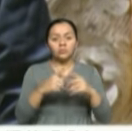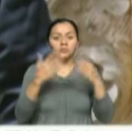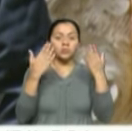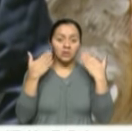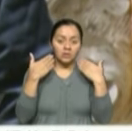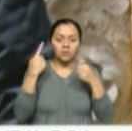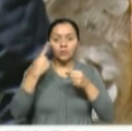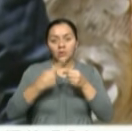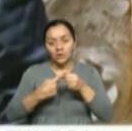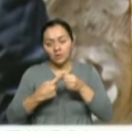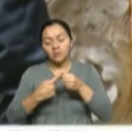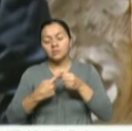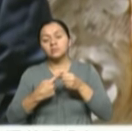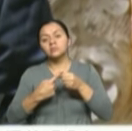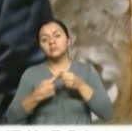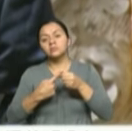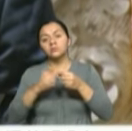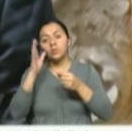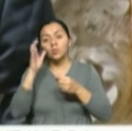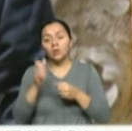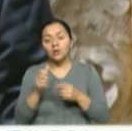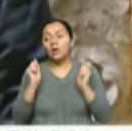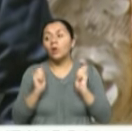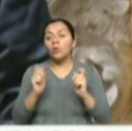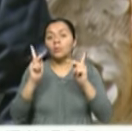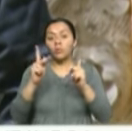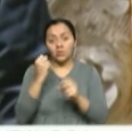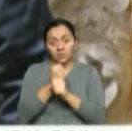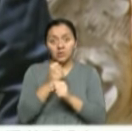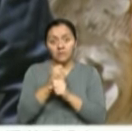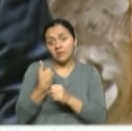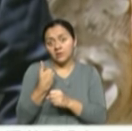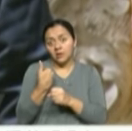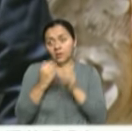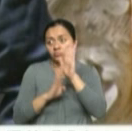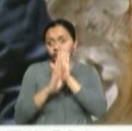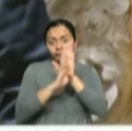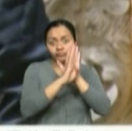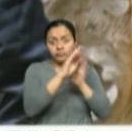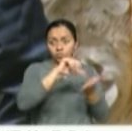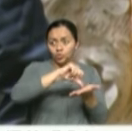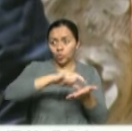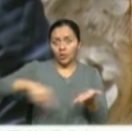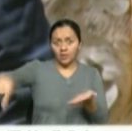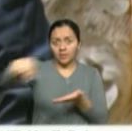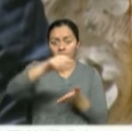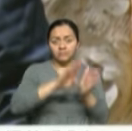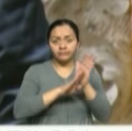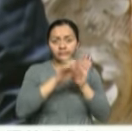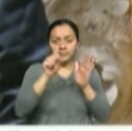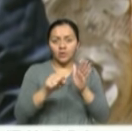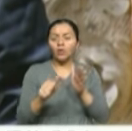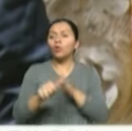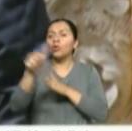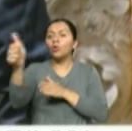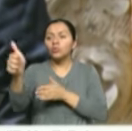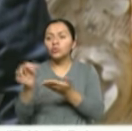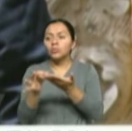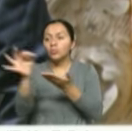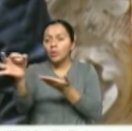de tener varias oportunidades de trabajo y oportunidades económicas. En muchas de zonas deprimidas esta es la única